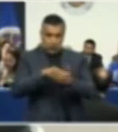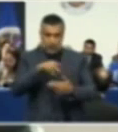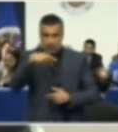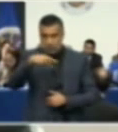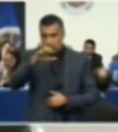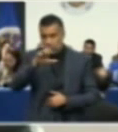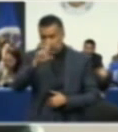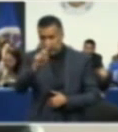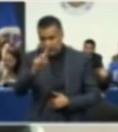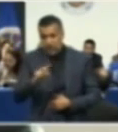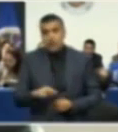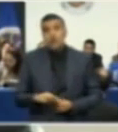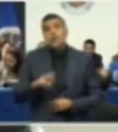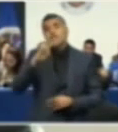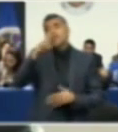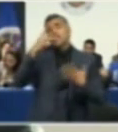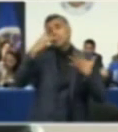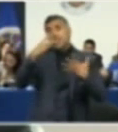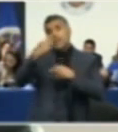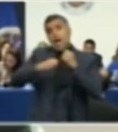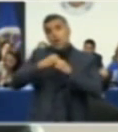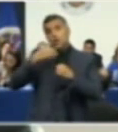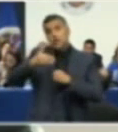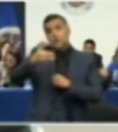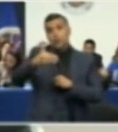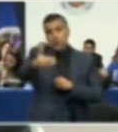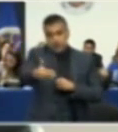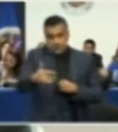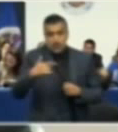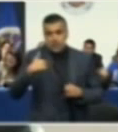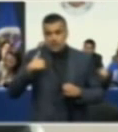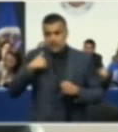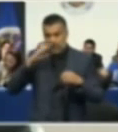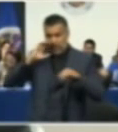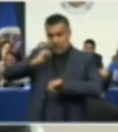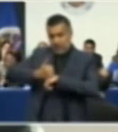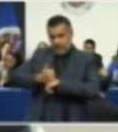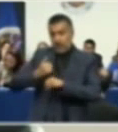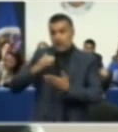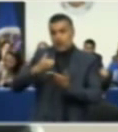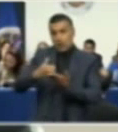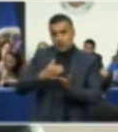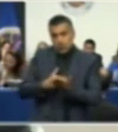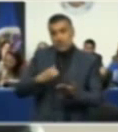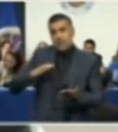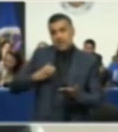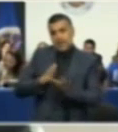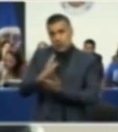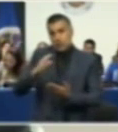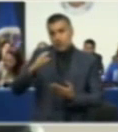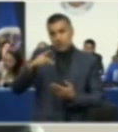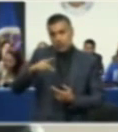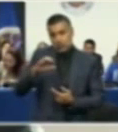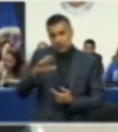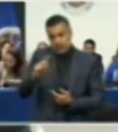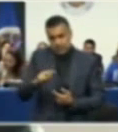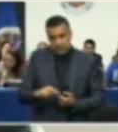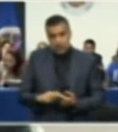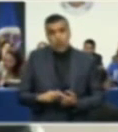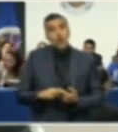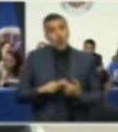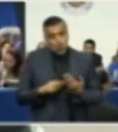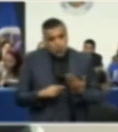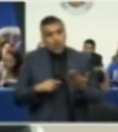Discapacidad. 7 años después, ratifica la Convención sobre Derechos de las Personas con Discapacidad, la cual entra en